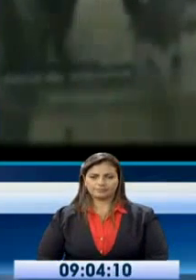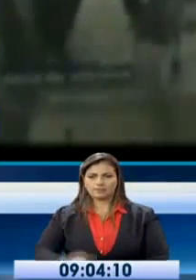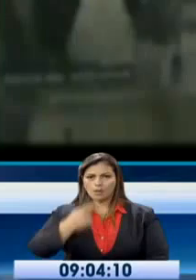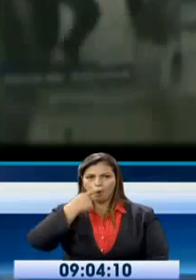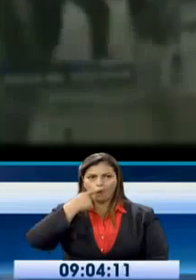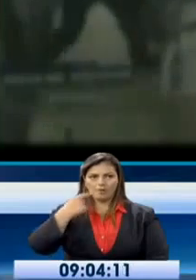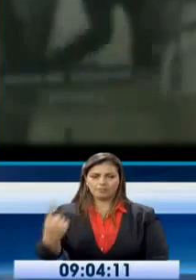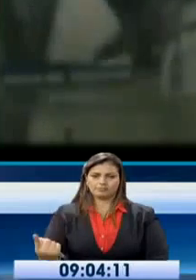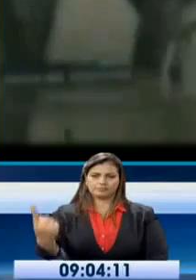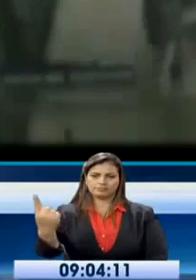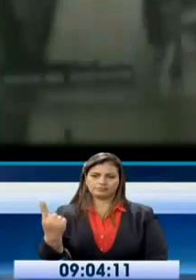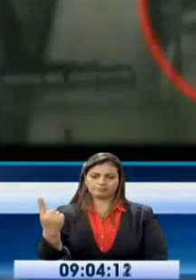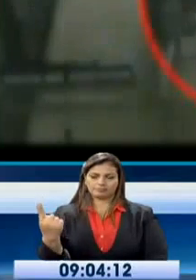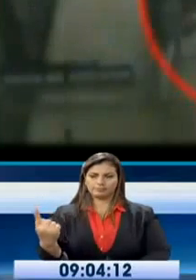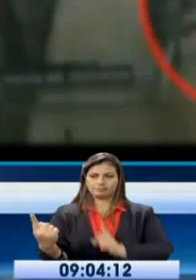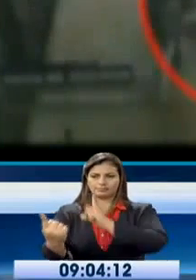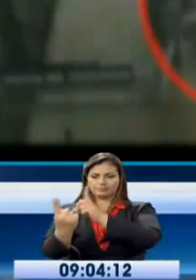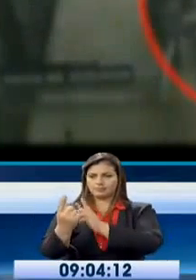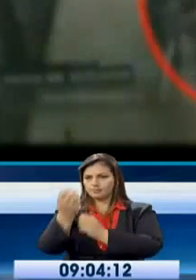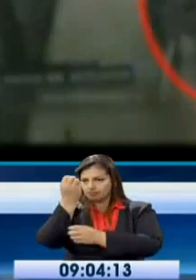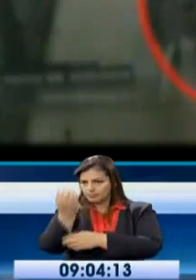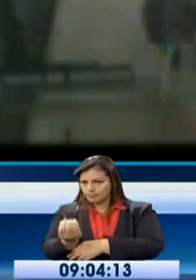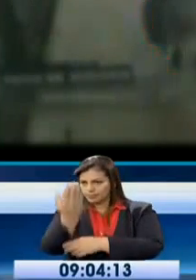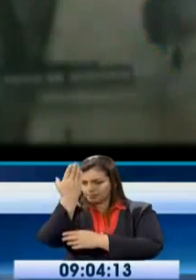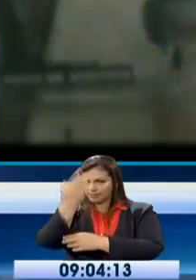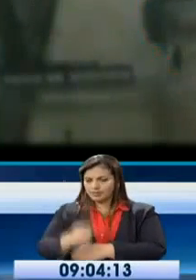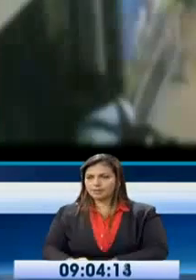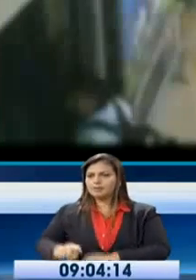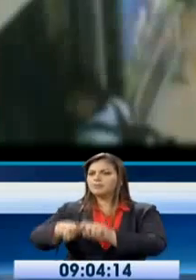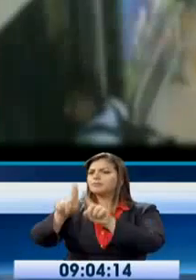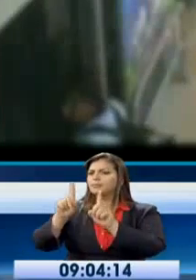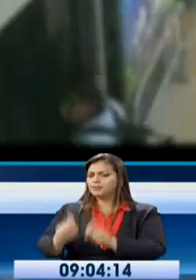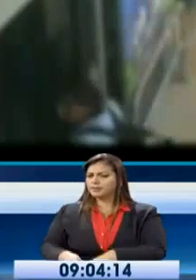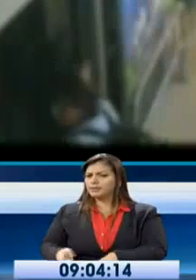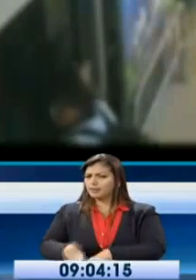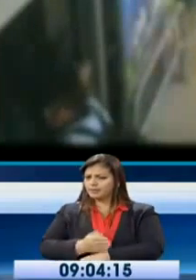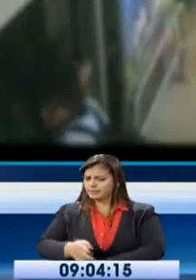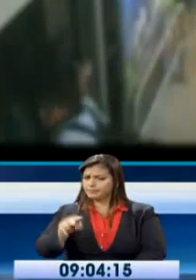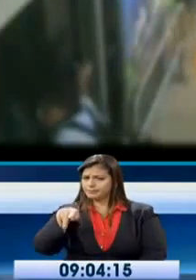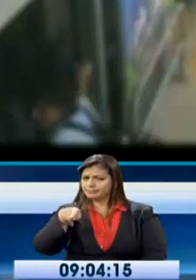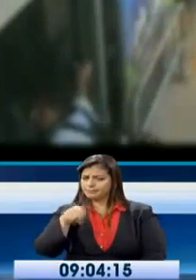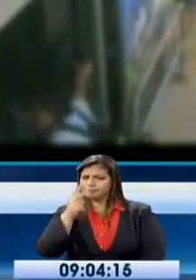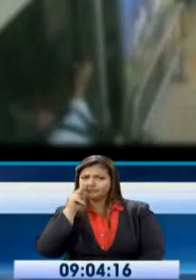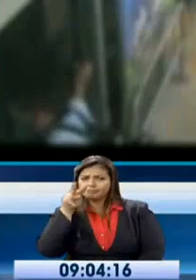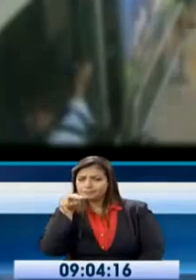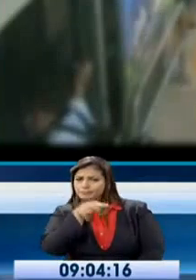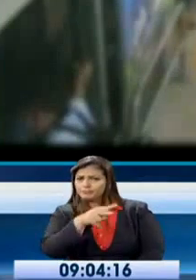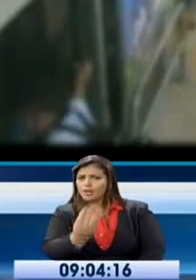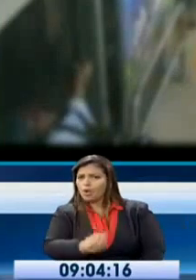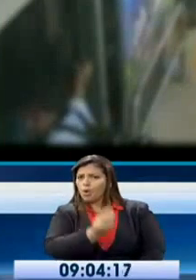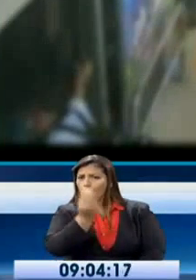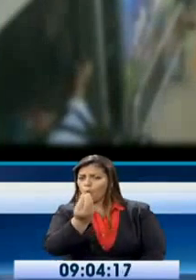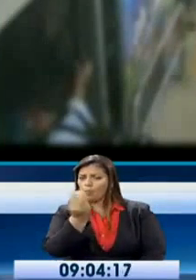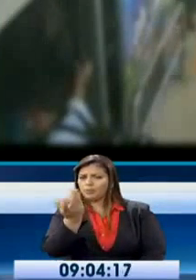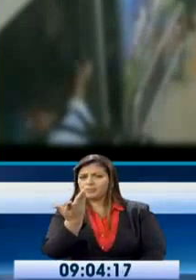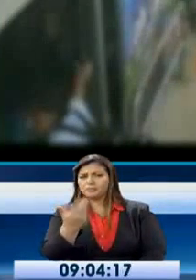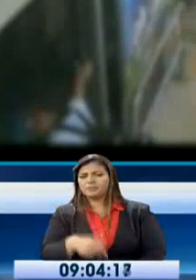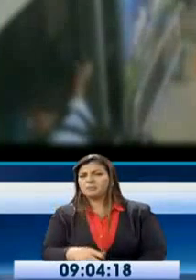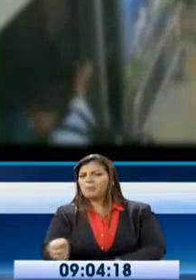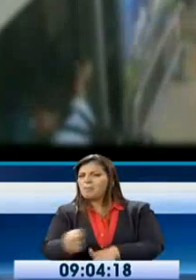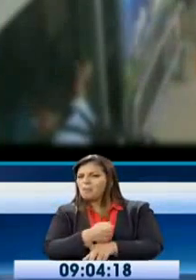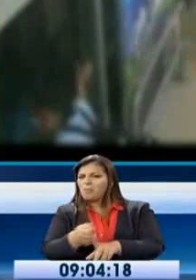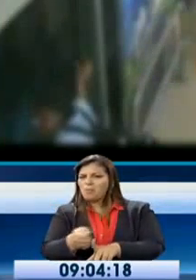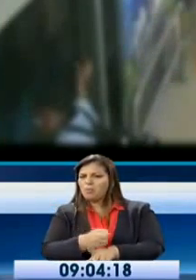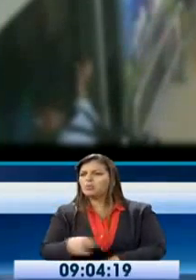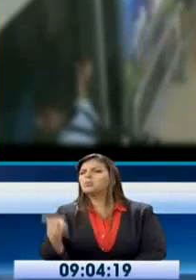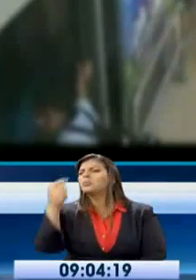acá. Muy buenos días. Sobre los jóvenes que protagonizan estos actos de violencia en ciertas paradas en la metrovía, ¿qué piensa al